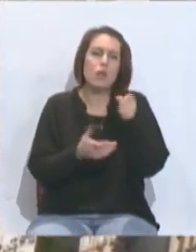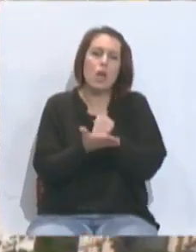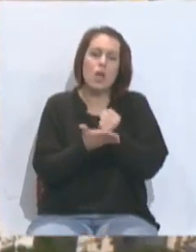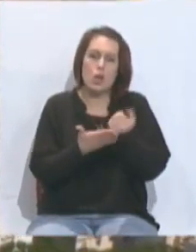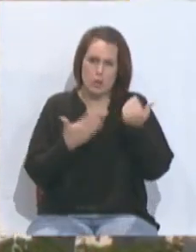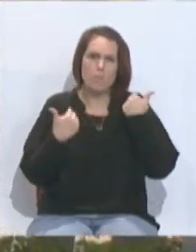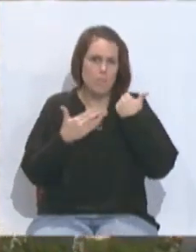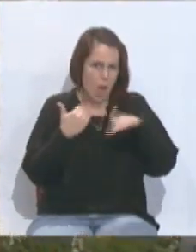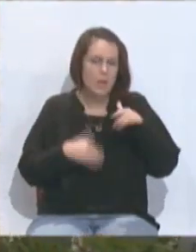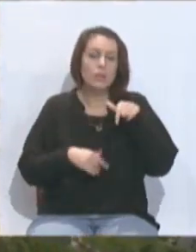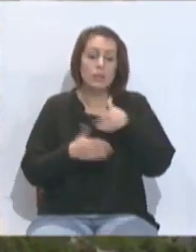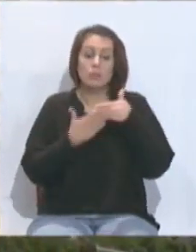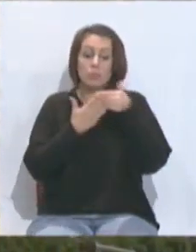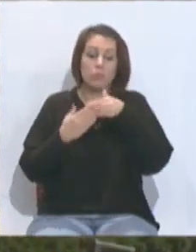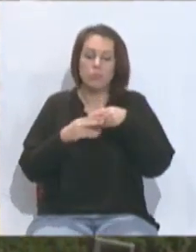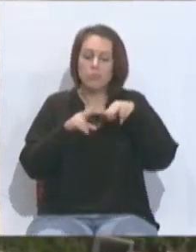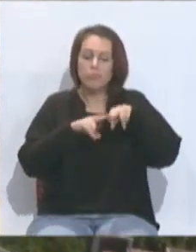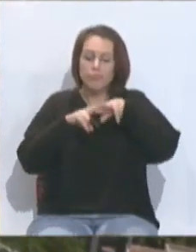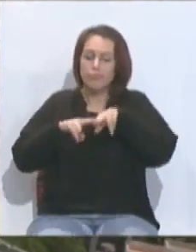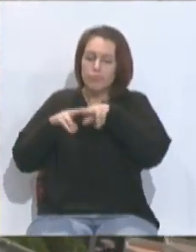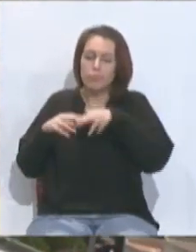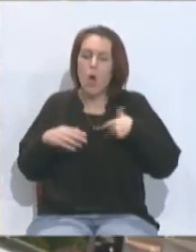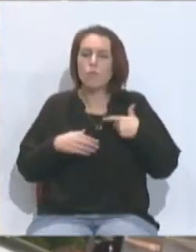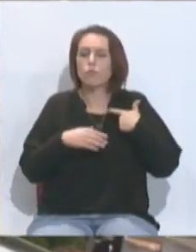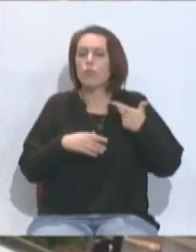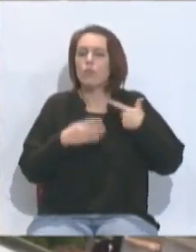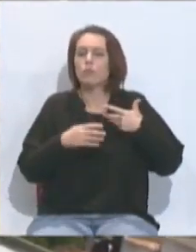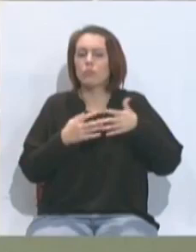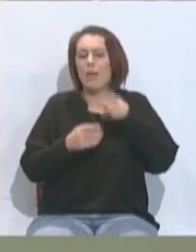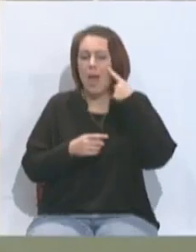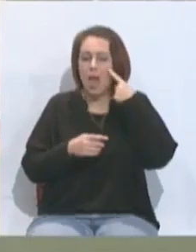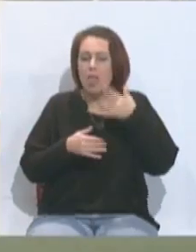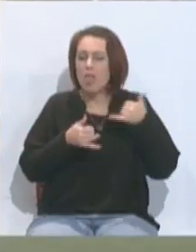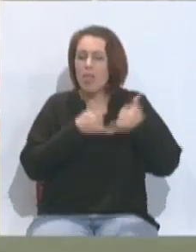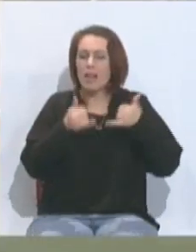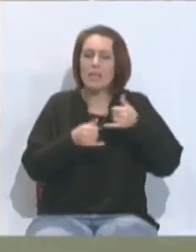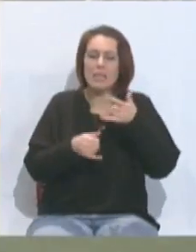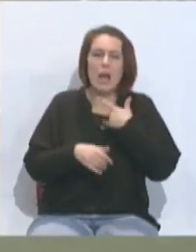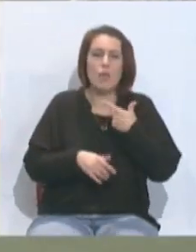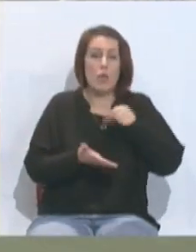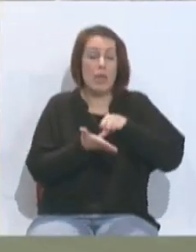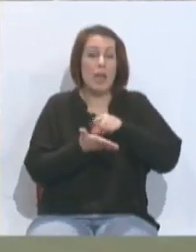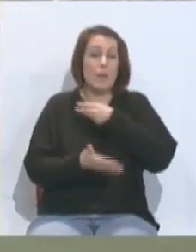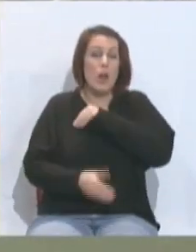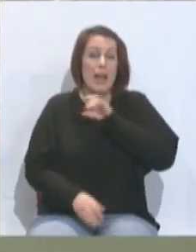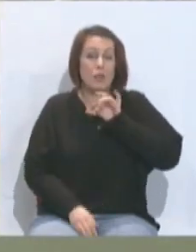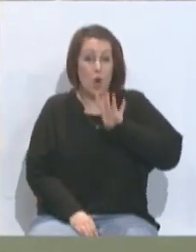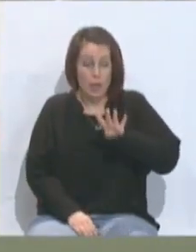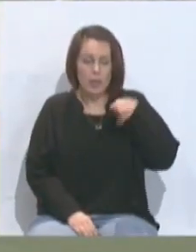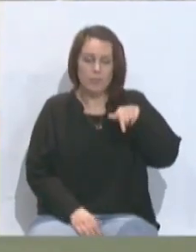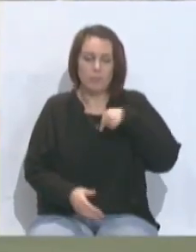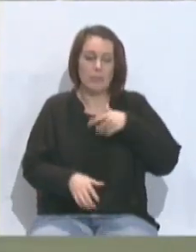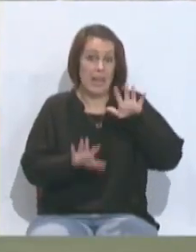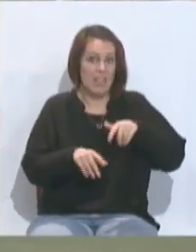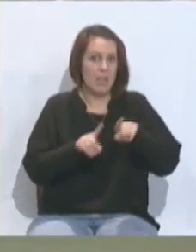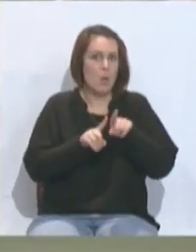asociadas. Este estudio ha analizado y puntuado la funcionalidad de las infraestructuras ciclistas de 14 ciudades españolas, situando a Cádiz